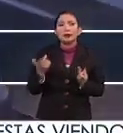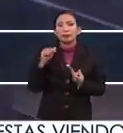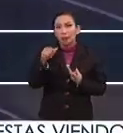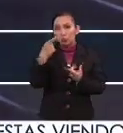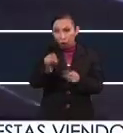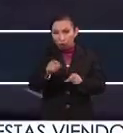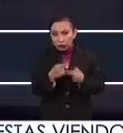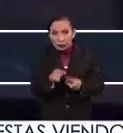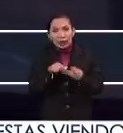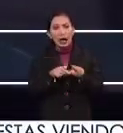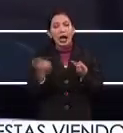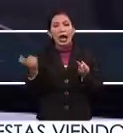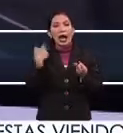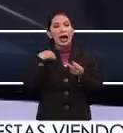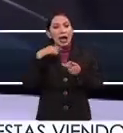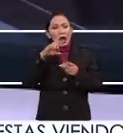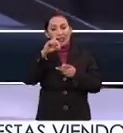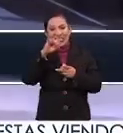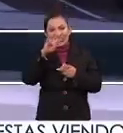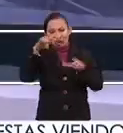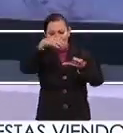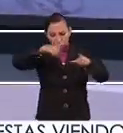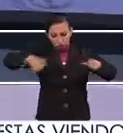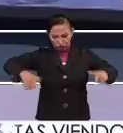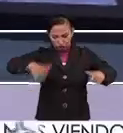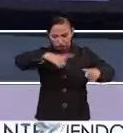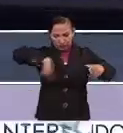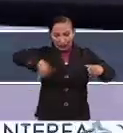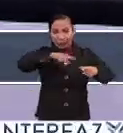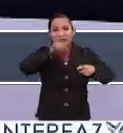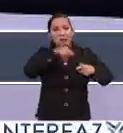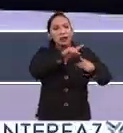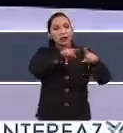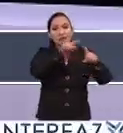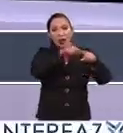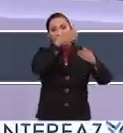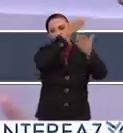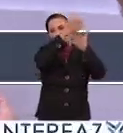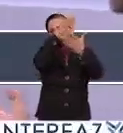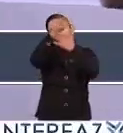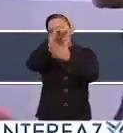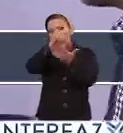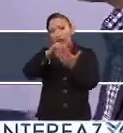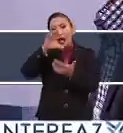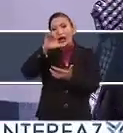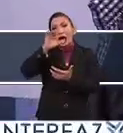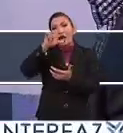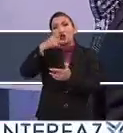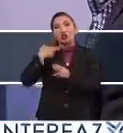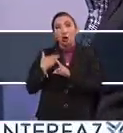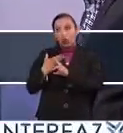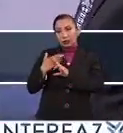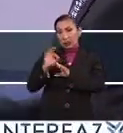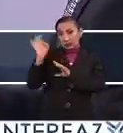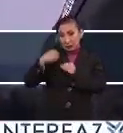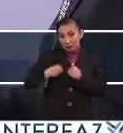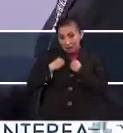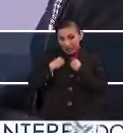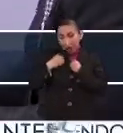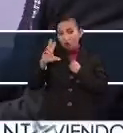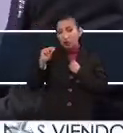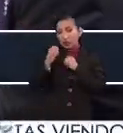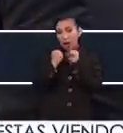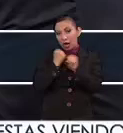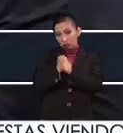de música, de discos, y bueno, todos estos han ido a parar a distintos espacios. Carlos Monsiváis estaría cumpliendo 80 años y este